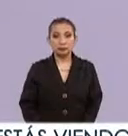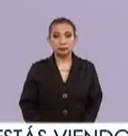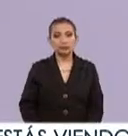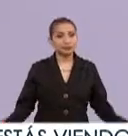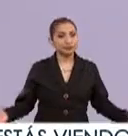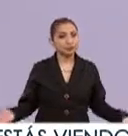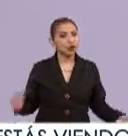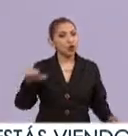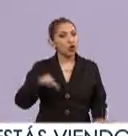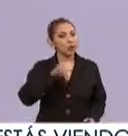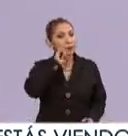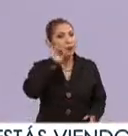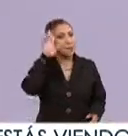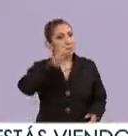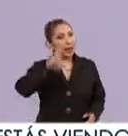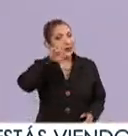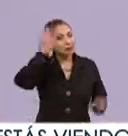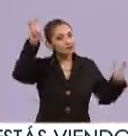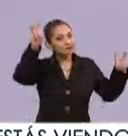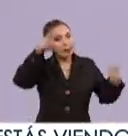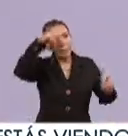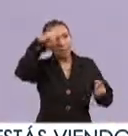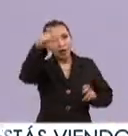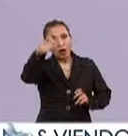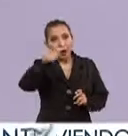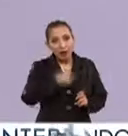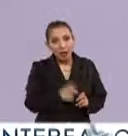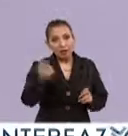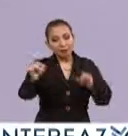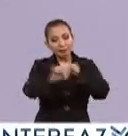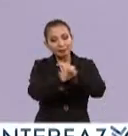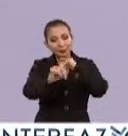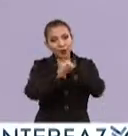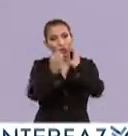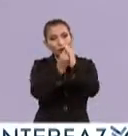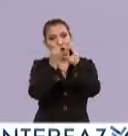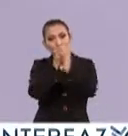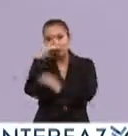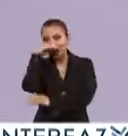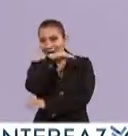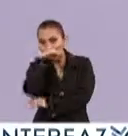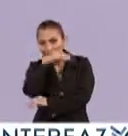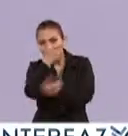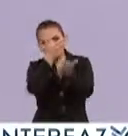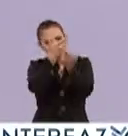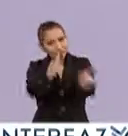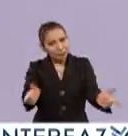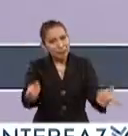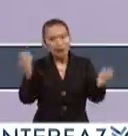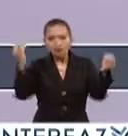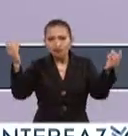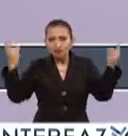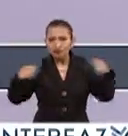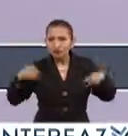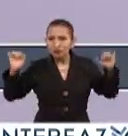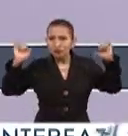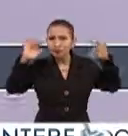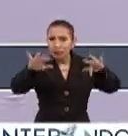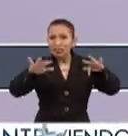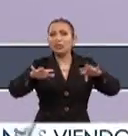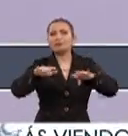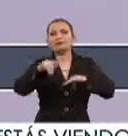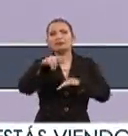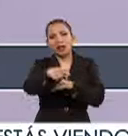Y bueno, hoy también es martes de nuestra sección México X, la plataforma de cursos gratuitos, abiertos, masivos, en